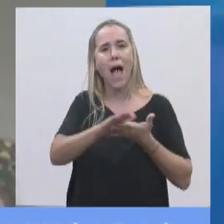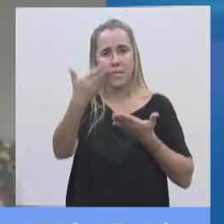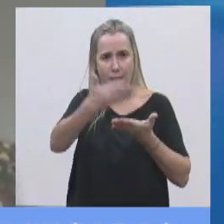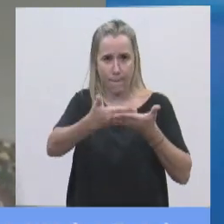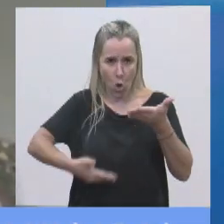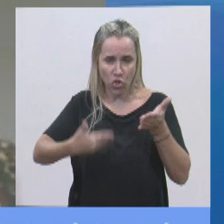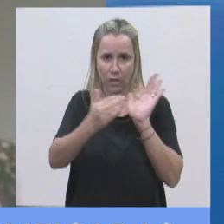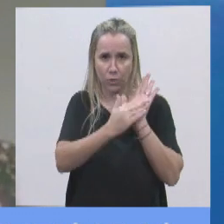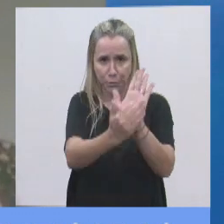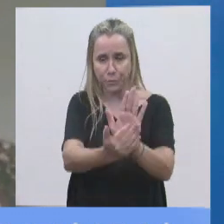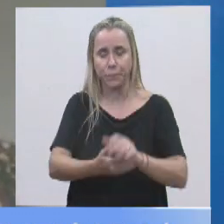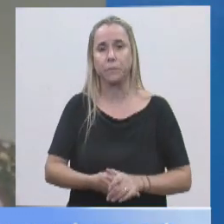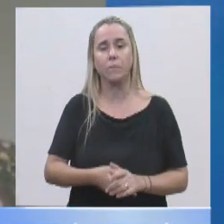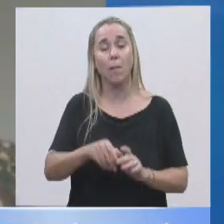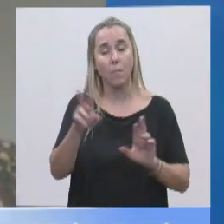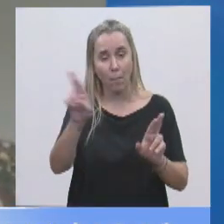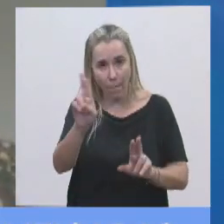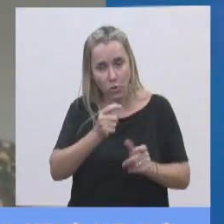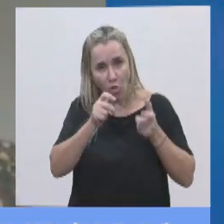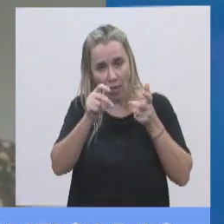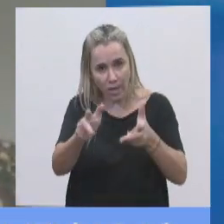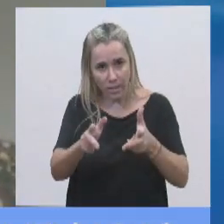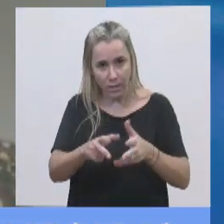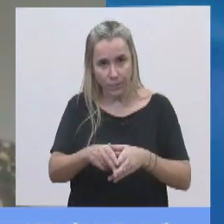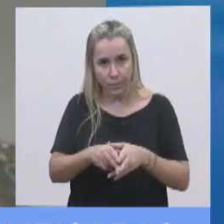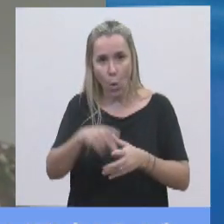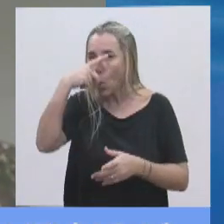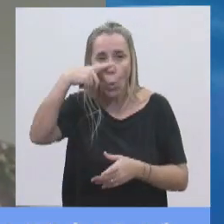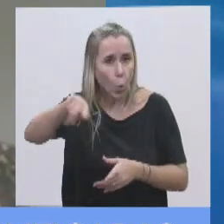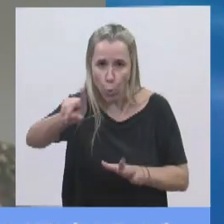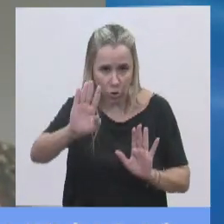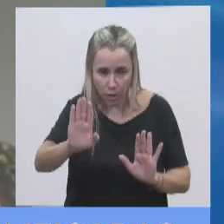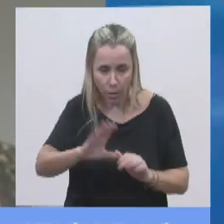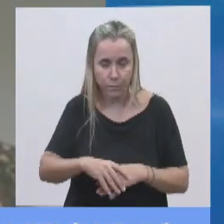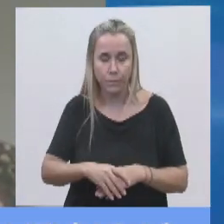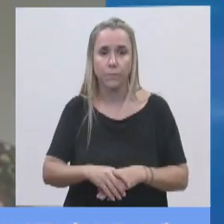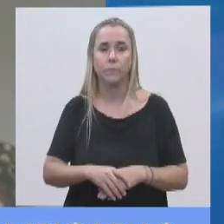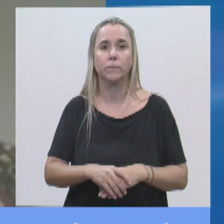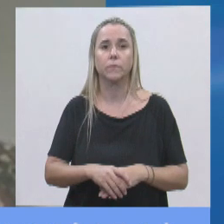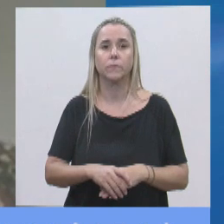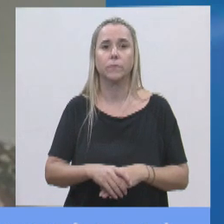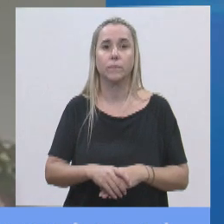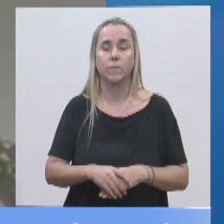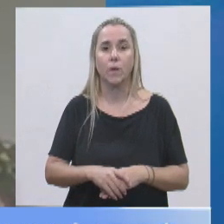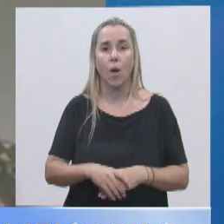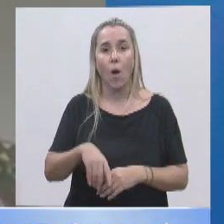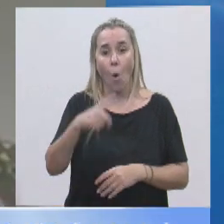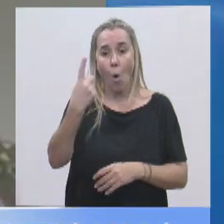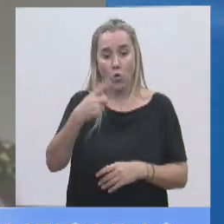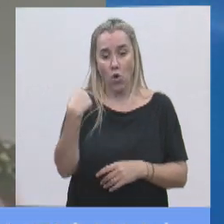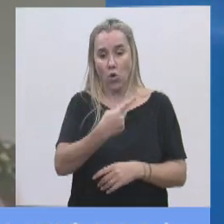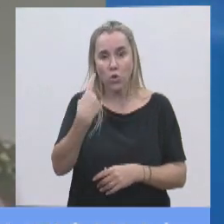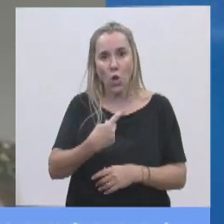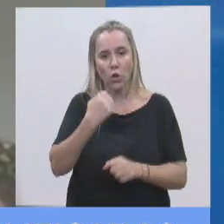proyecto, pero déjeme decir lo último, señora presidenta. Cuando